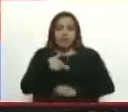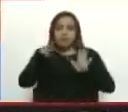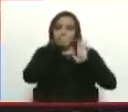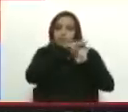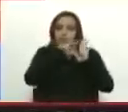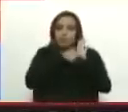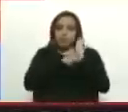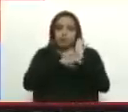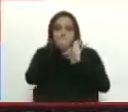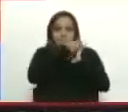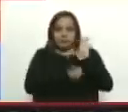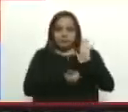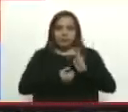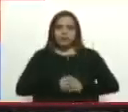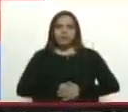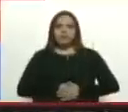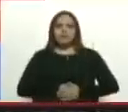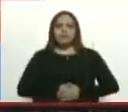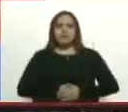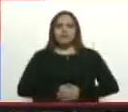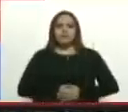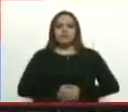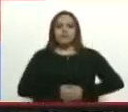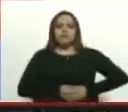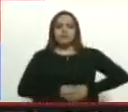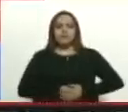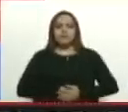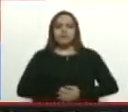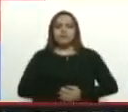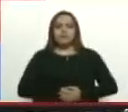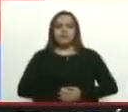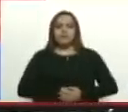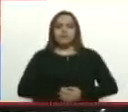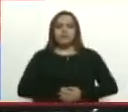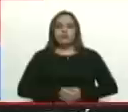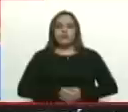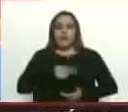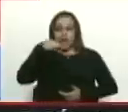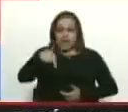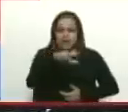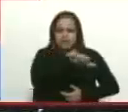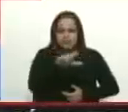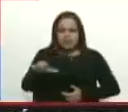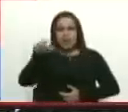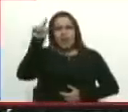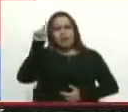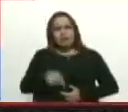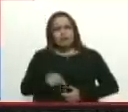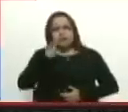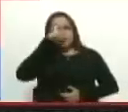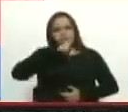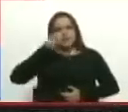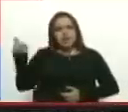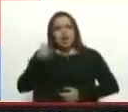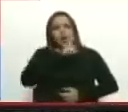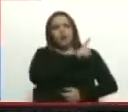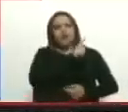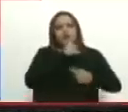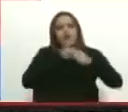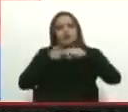reglamentos. Y también hubo esta semana el aniversario del 1x10 del buen